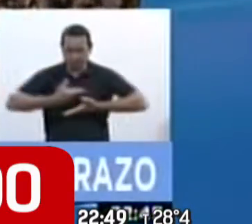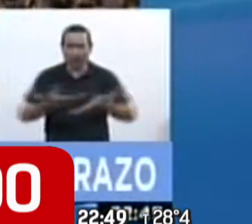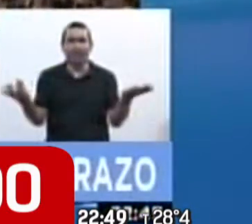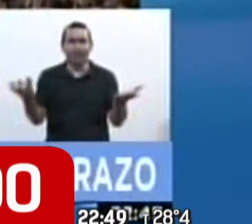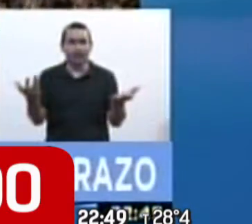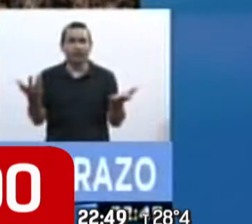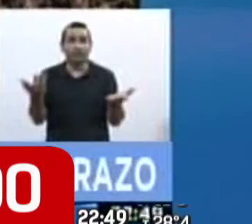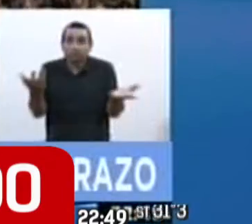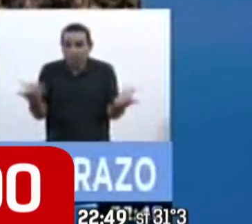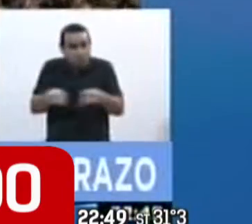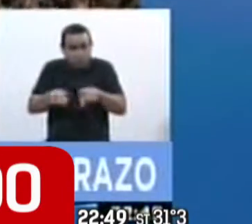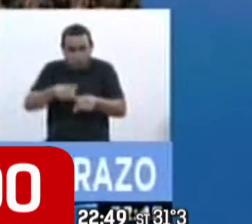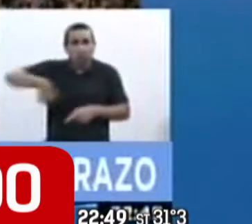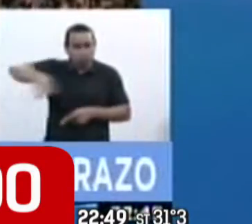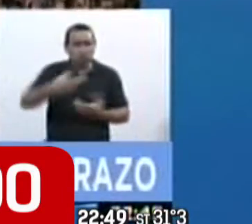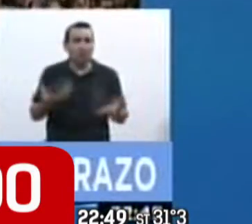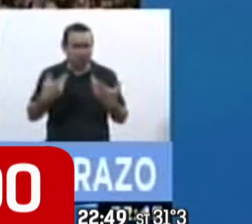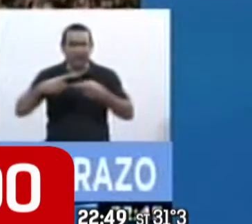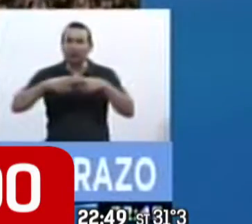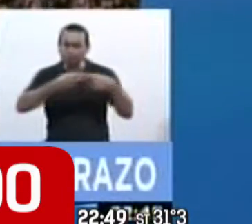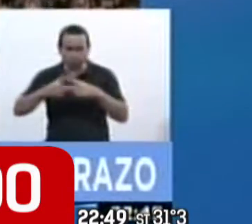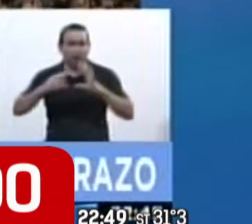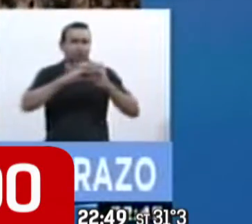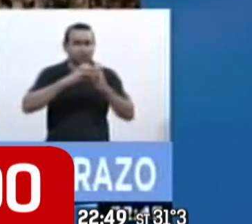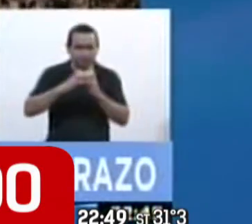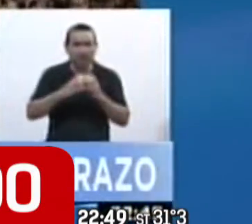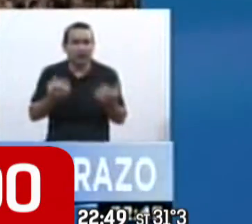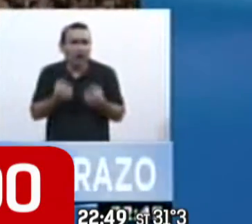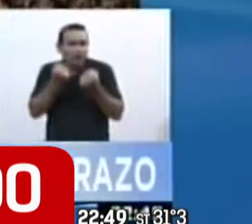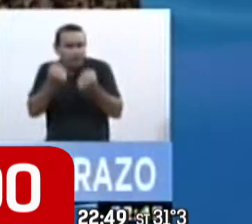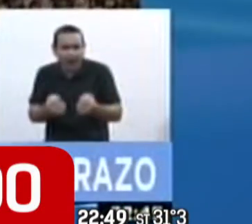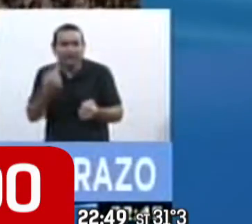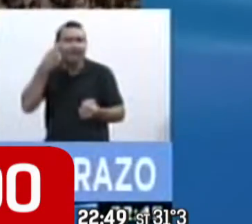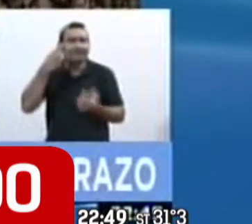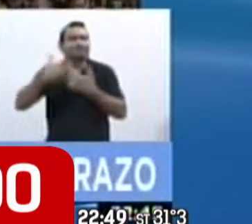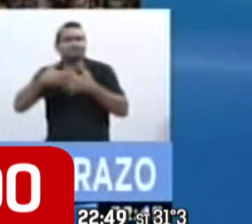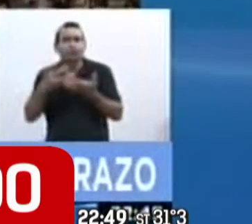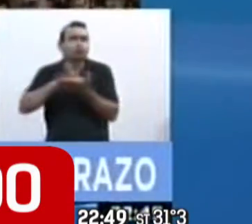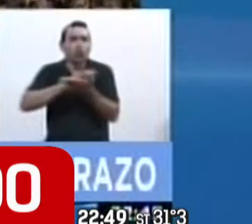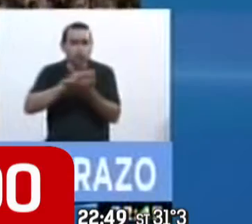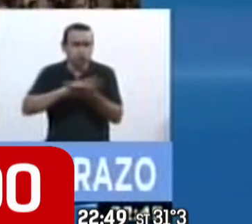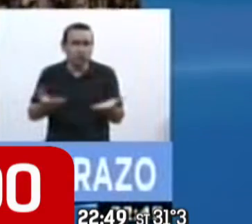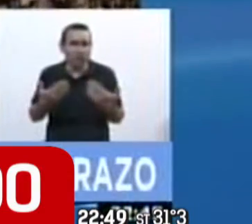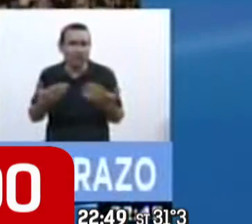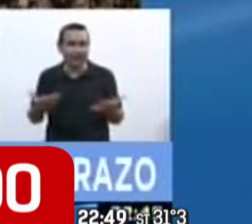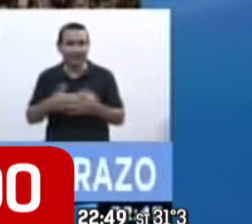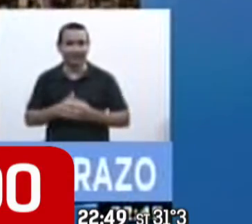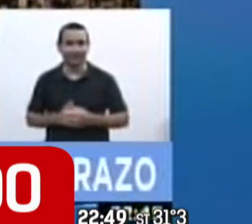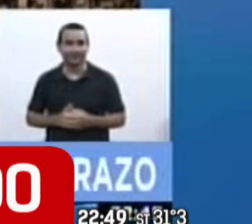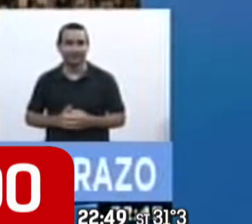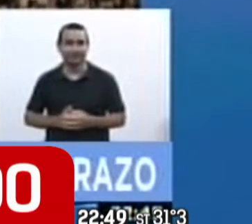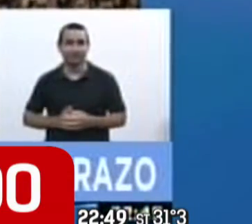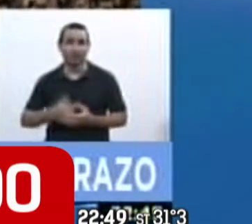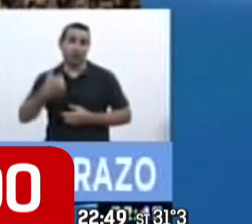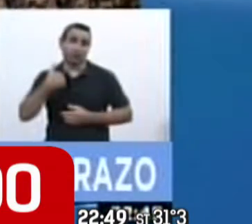no nosotros discutirlo, tratar de encontrarle una solución? Vengo del